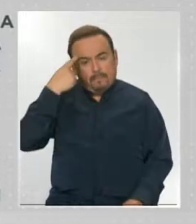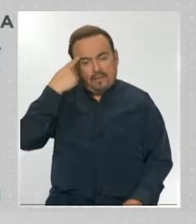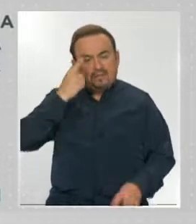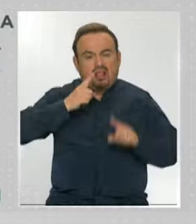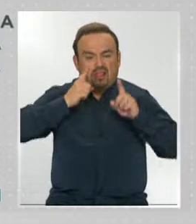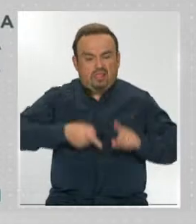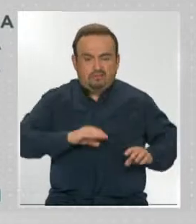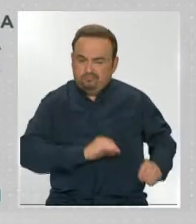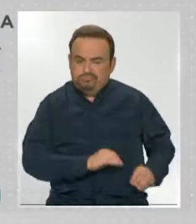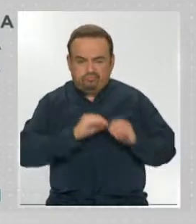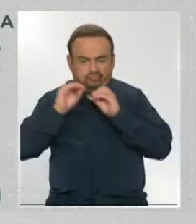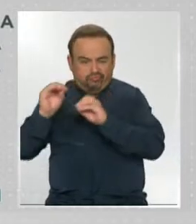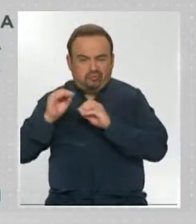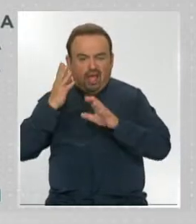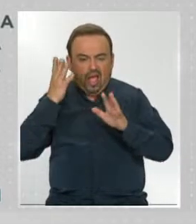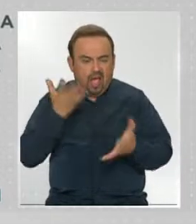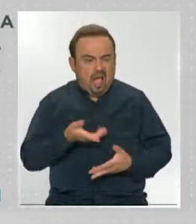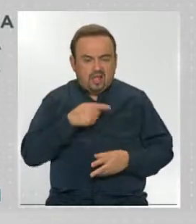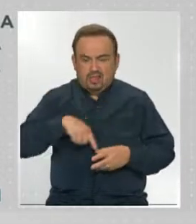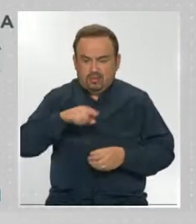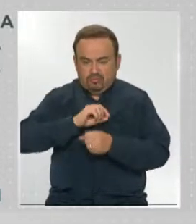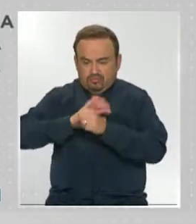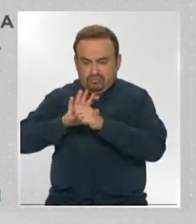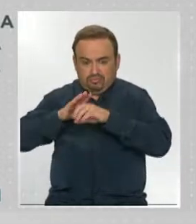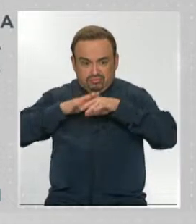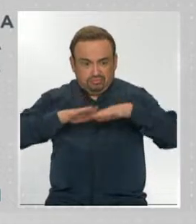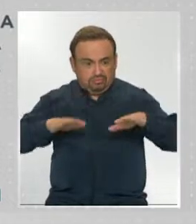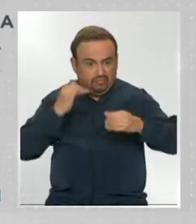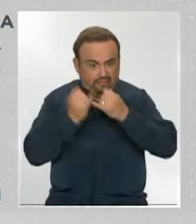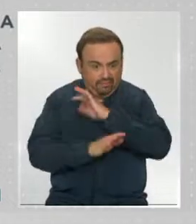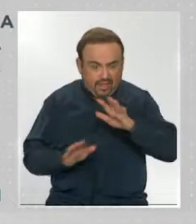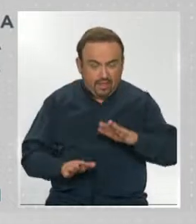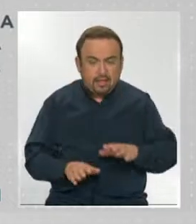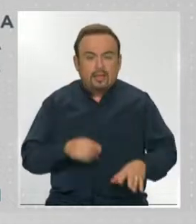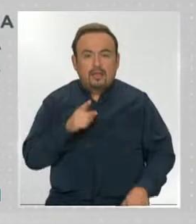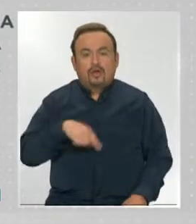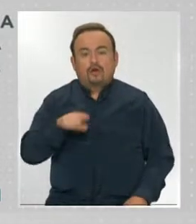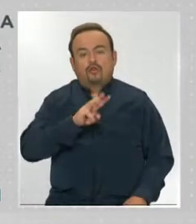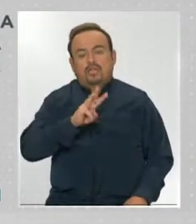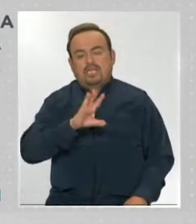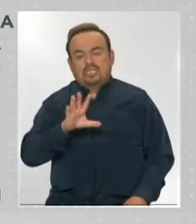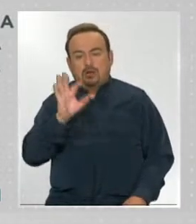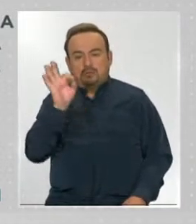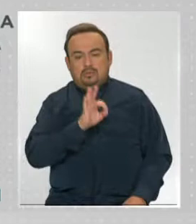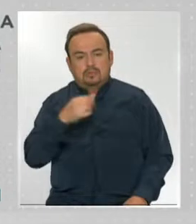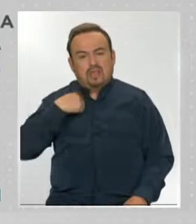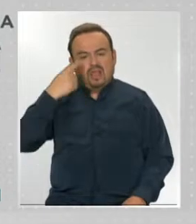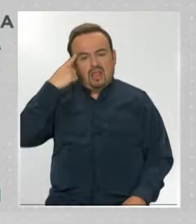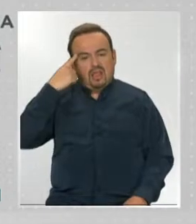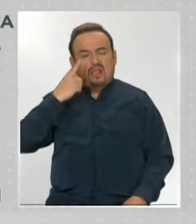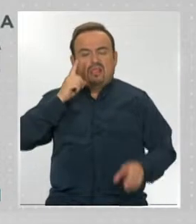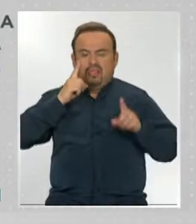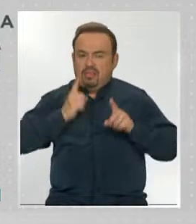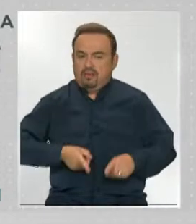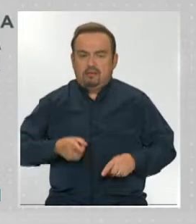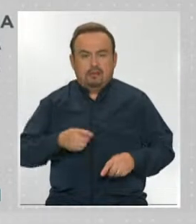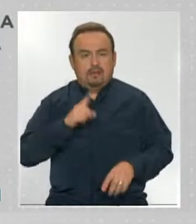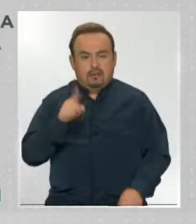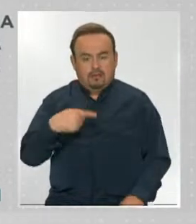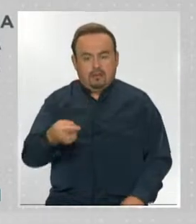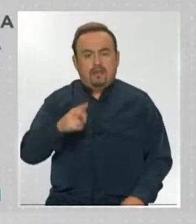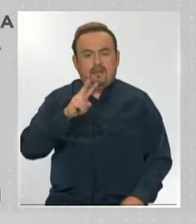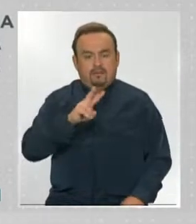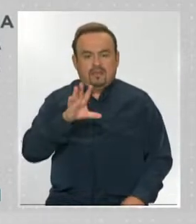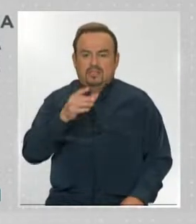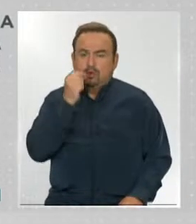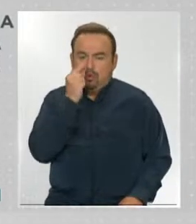debería postergarse hasta que se supere la crisis sanitaria, mientras que el 35% cree que debe realizarse el plebiscito el